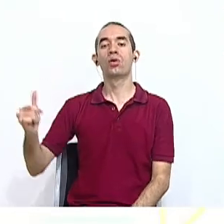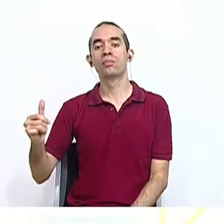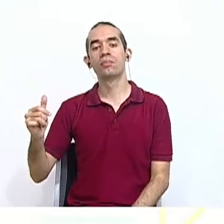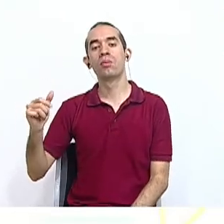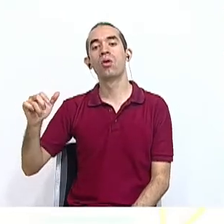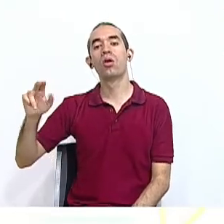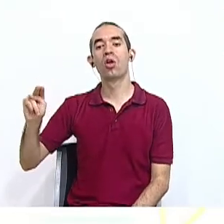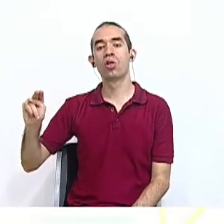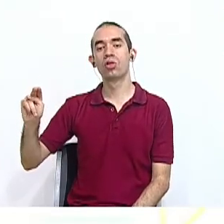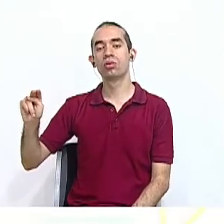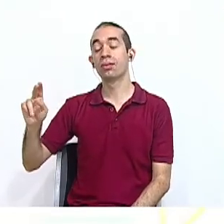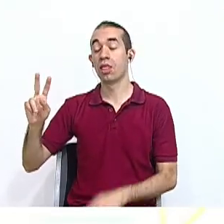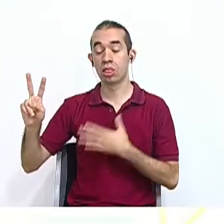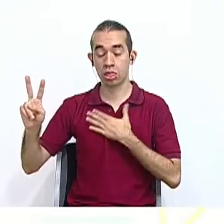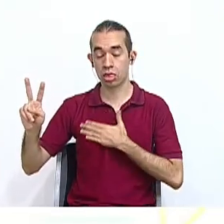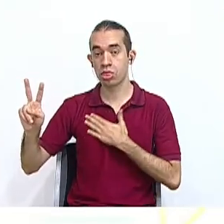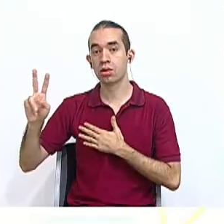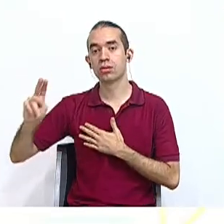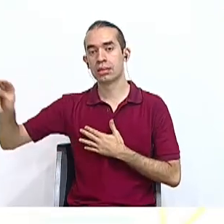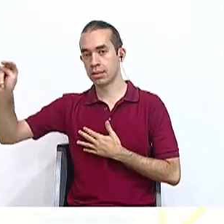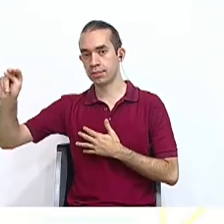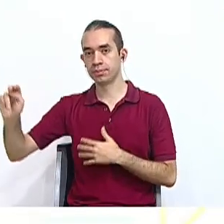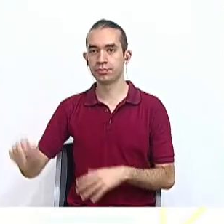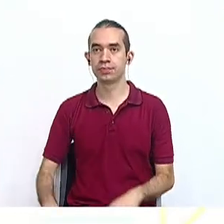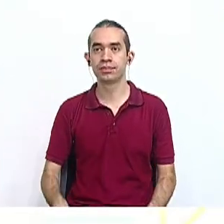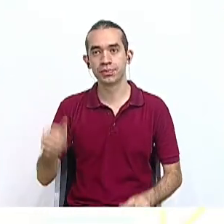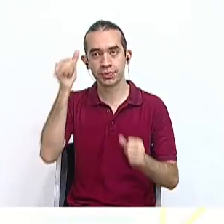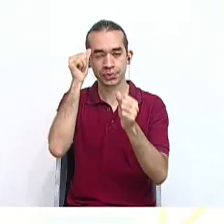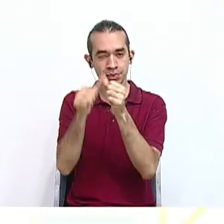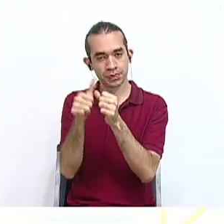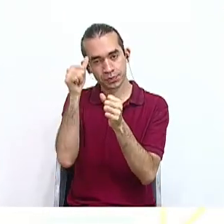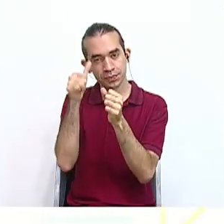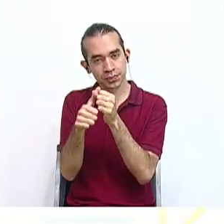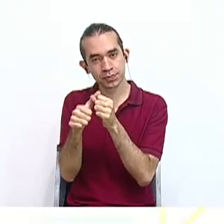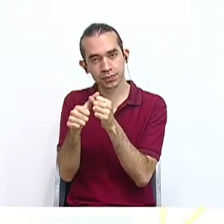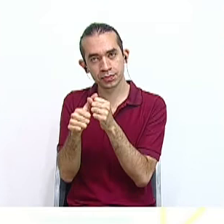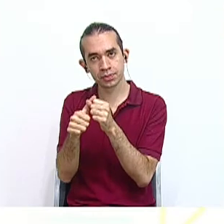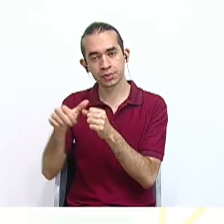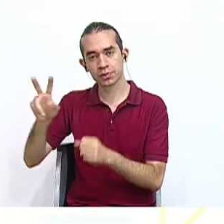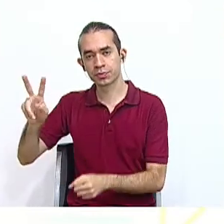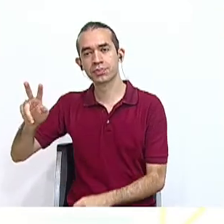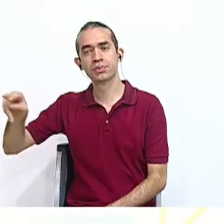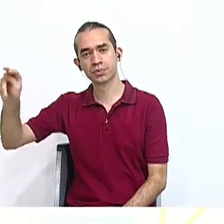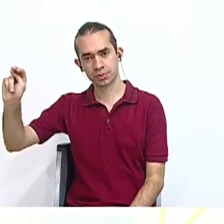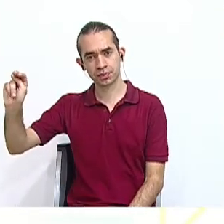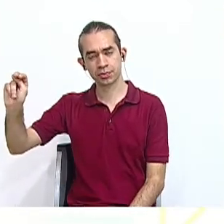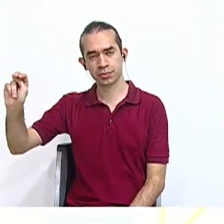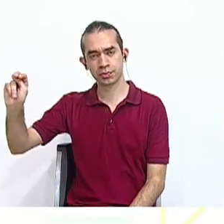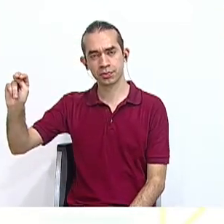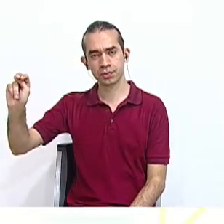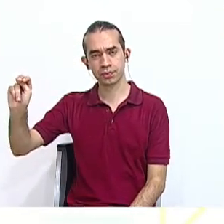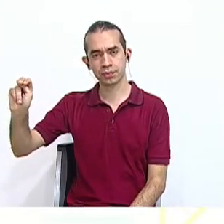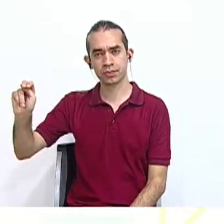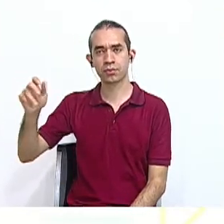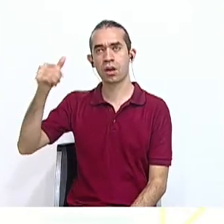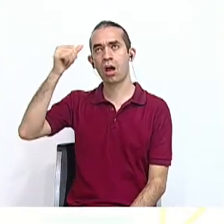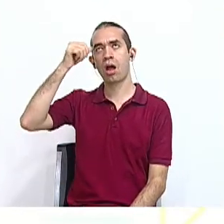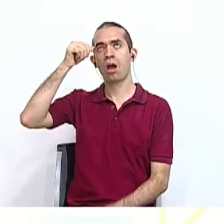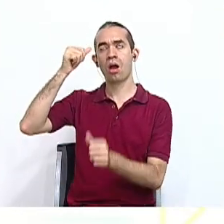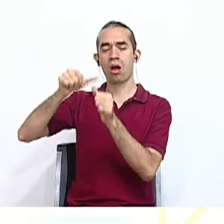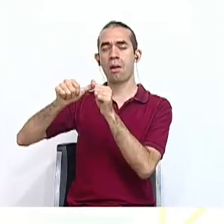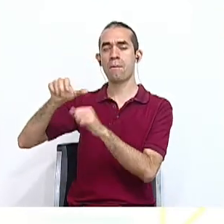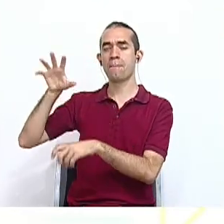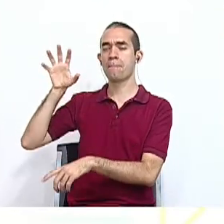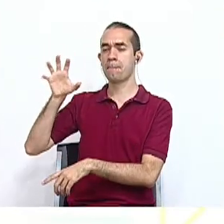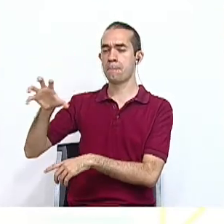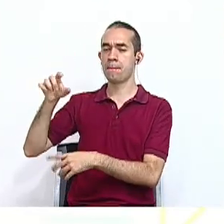n. Ahora bien, observan en el último término del logaritmo que tenemos 2 elevado a la n. Tenemos una propiedad cuando tenemos